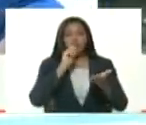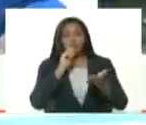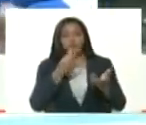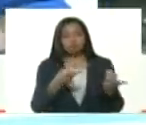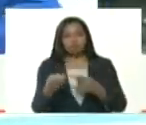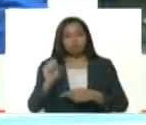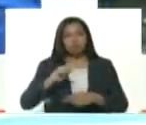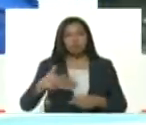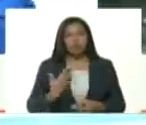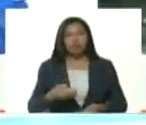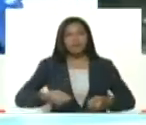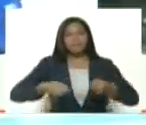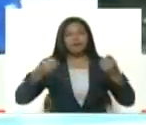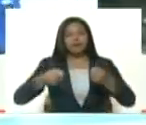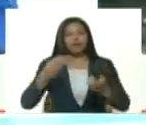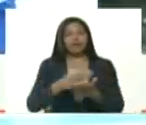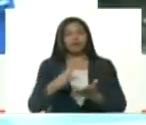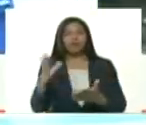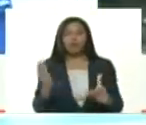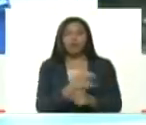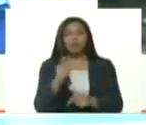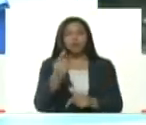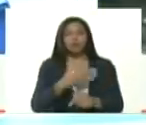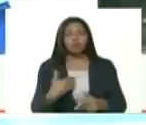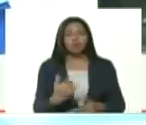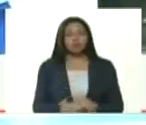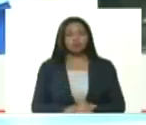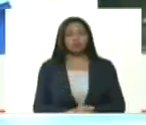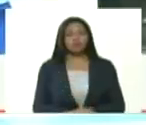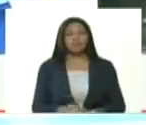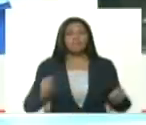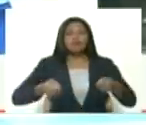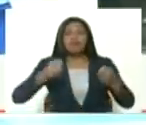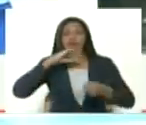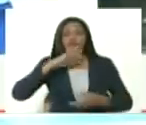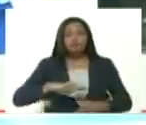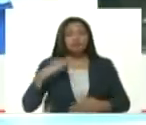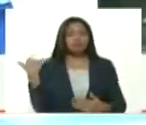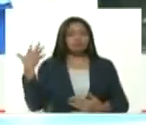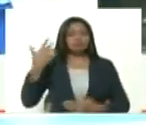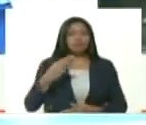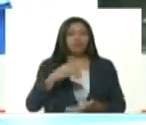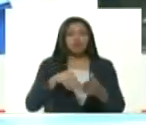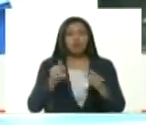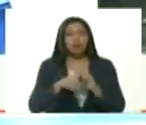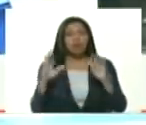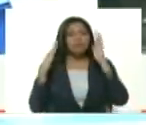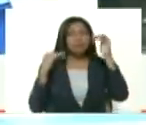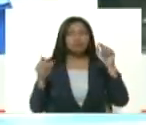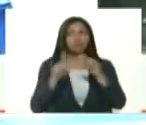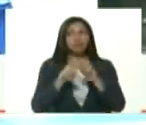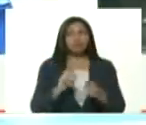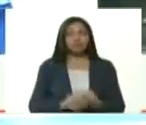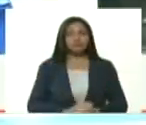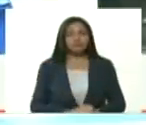bienvenido. En el mercado de Cati usted consigue lo que sea. Un mercado histórico, que hay que ponerle atención,